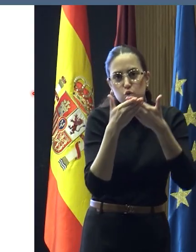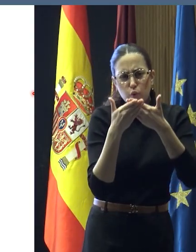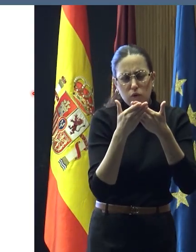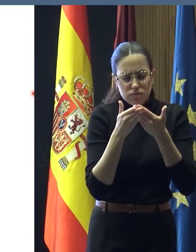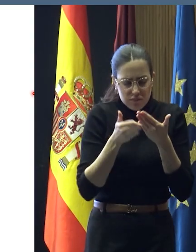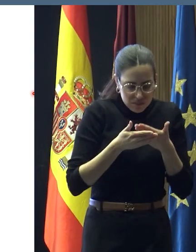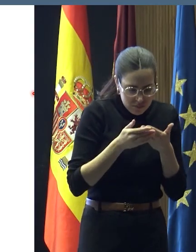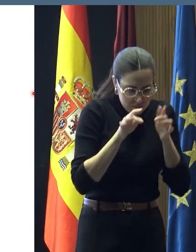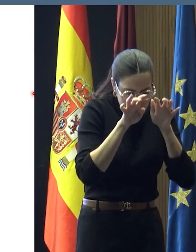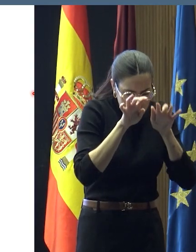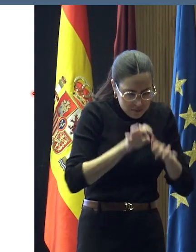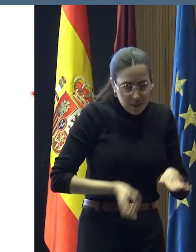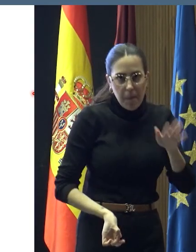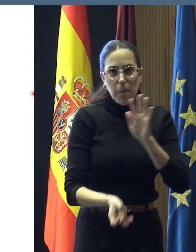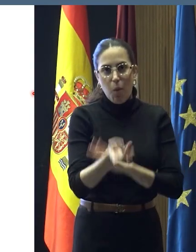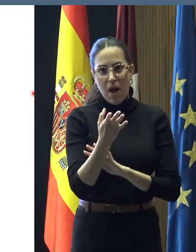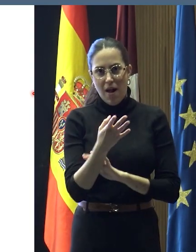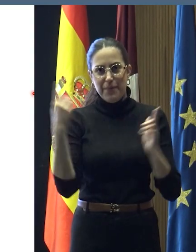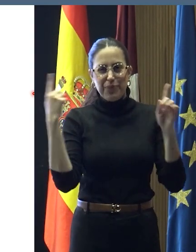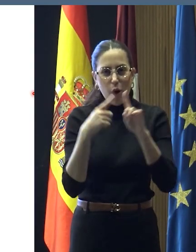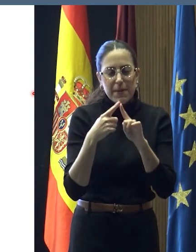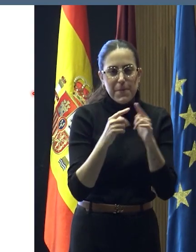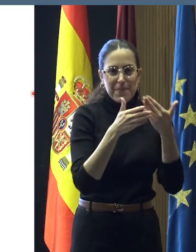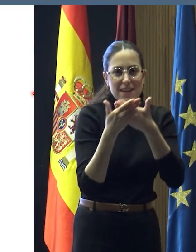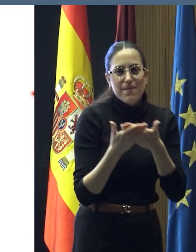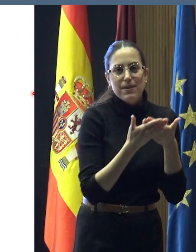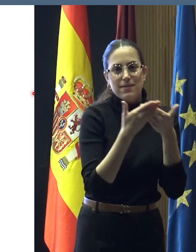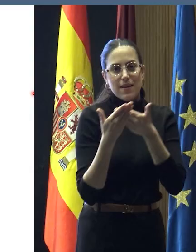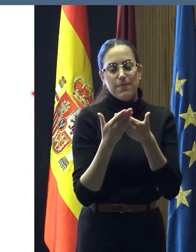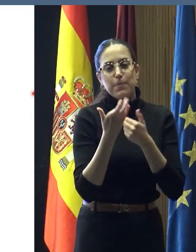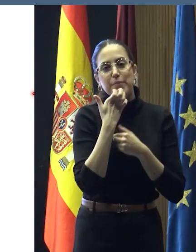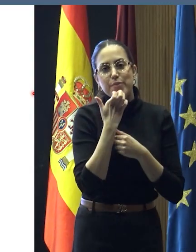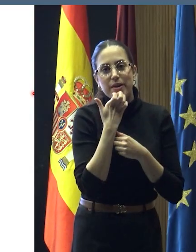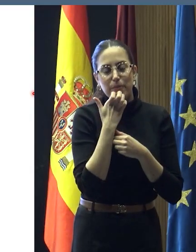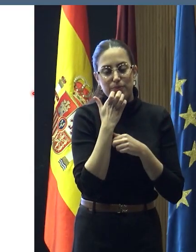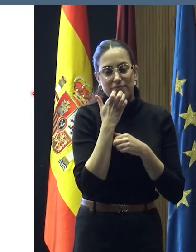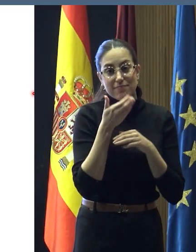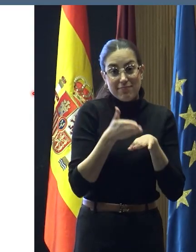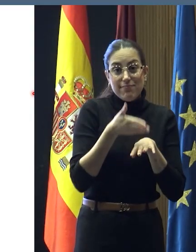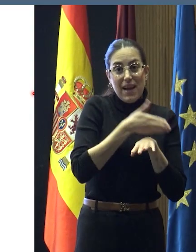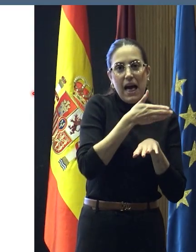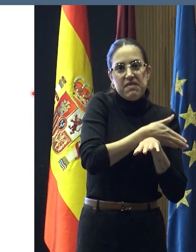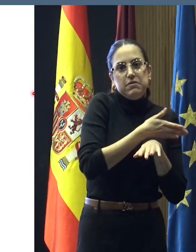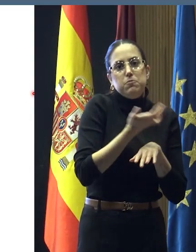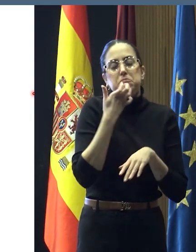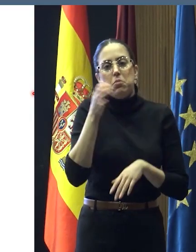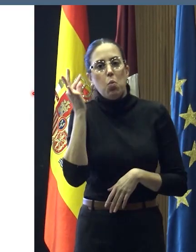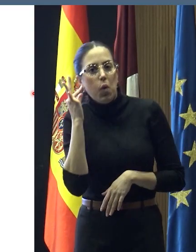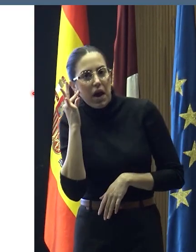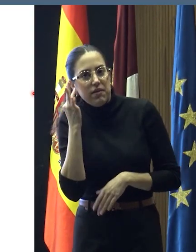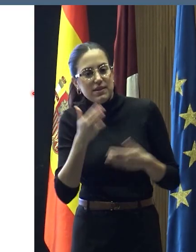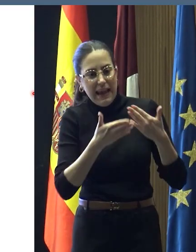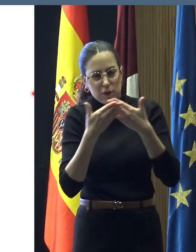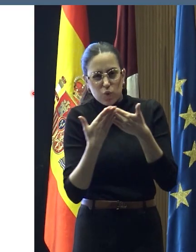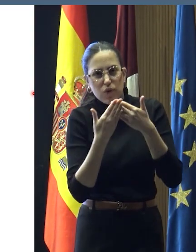había intentado investigar los estudios que se habían hecho en mujeres para